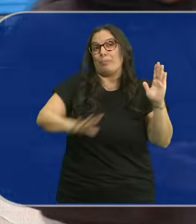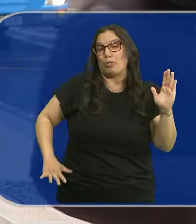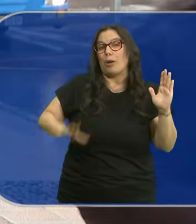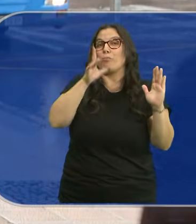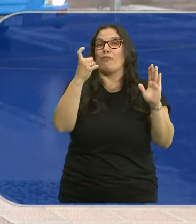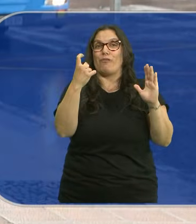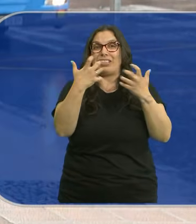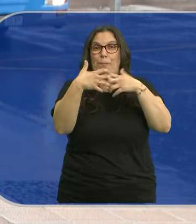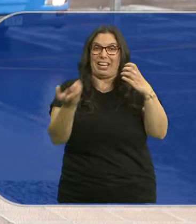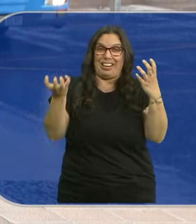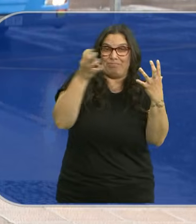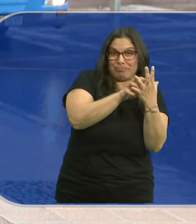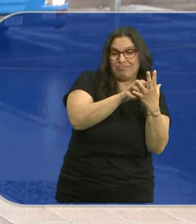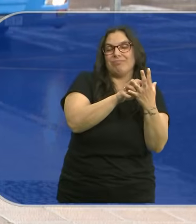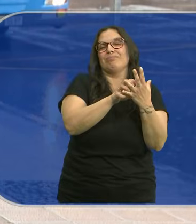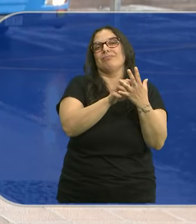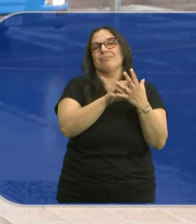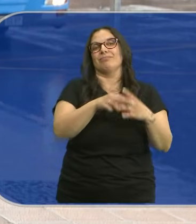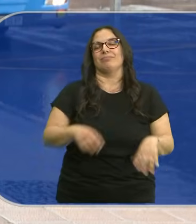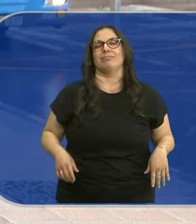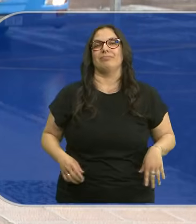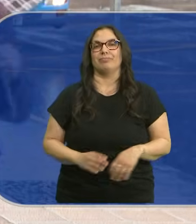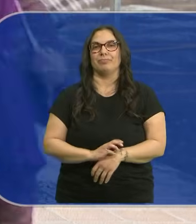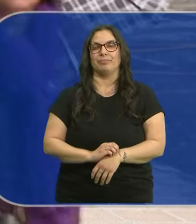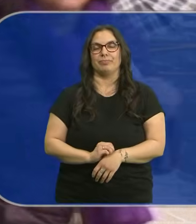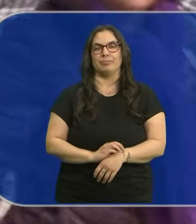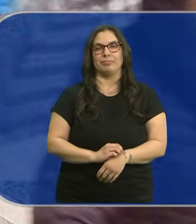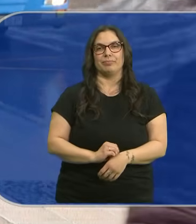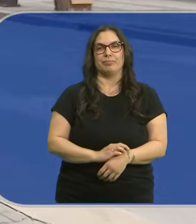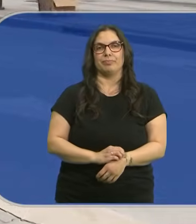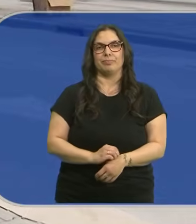mientras se instalan las nuevas máquinas de pago en los autobuses de Madrid.